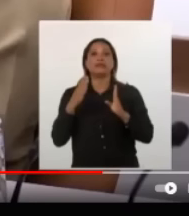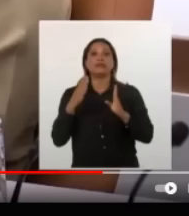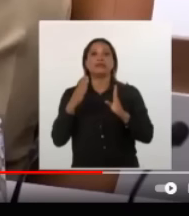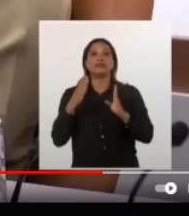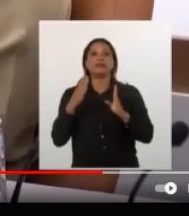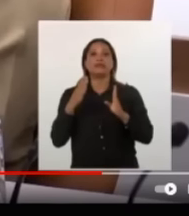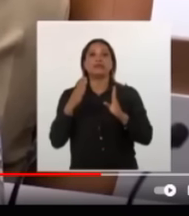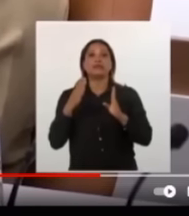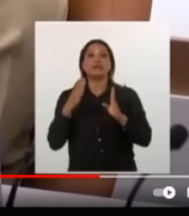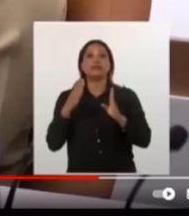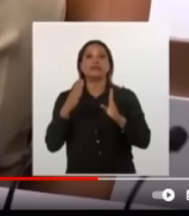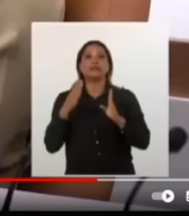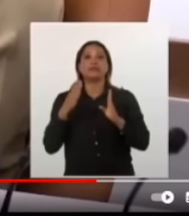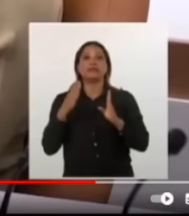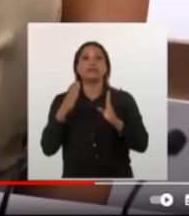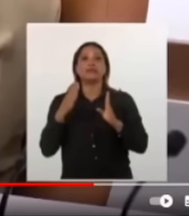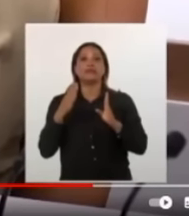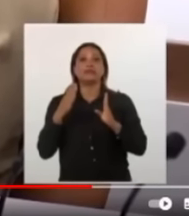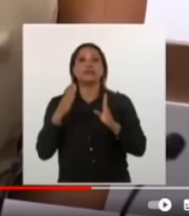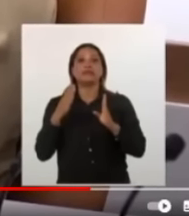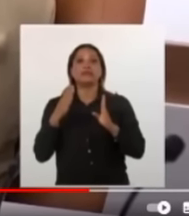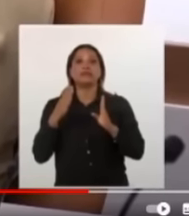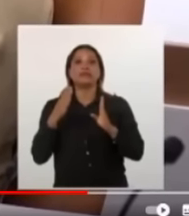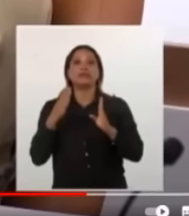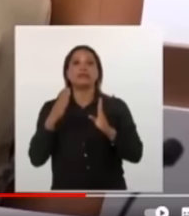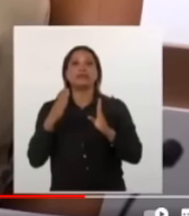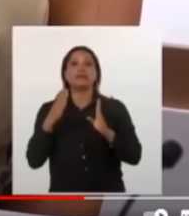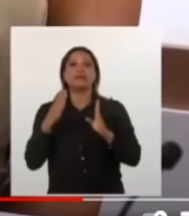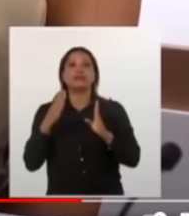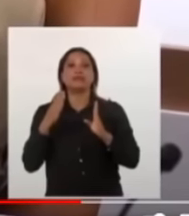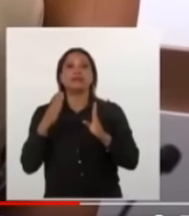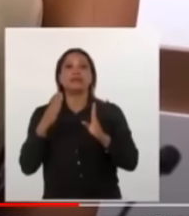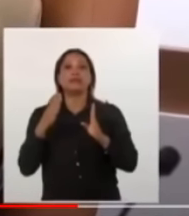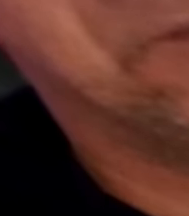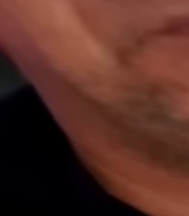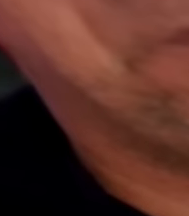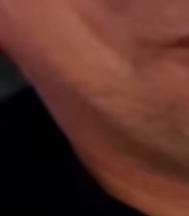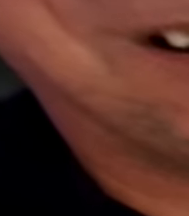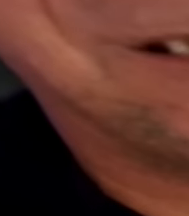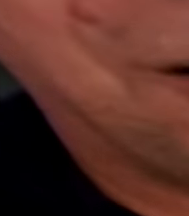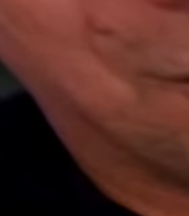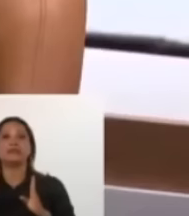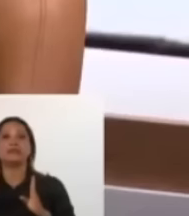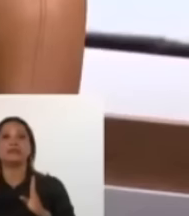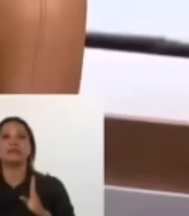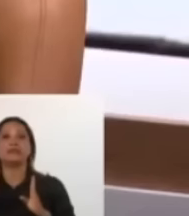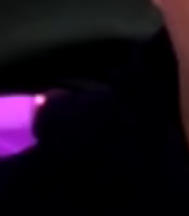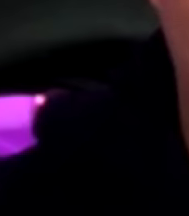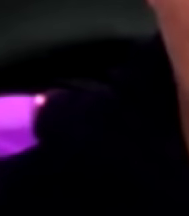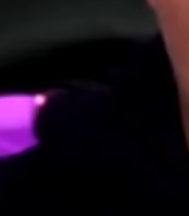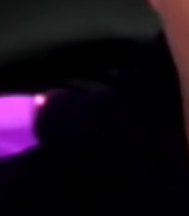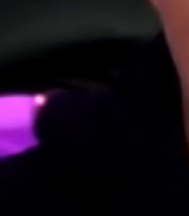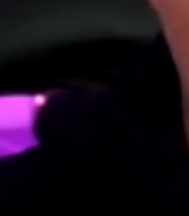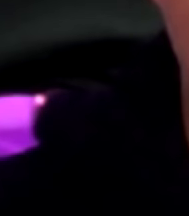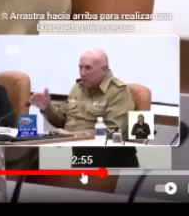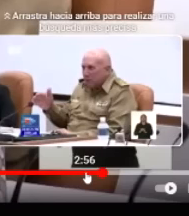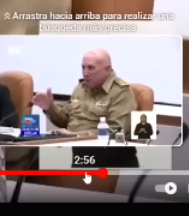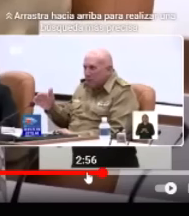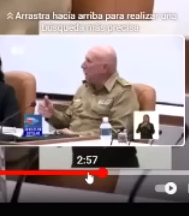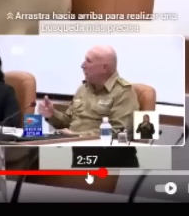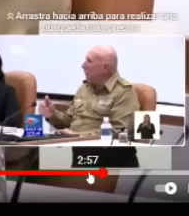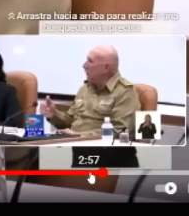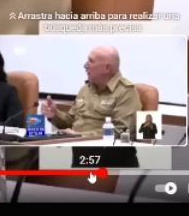tú no produces un medio el dinero de la remesa que ustedes se roban porque usted no produce un medio está diciendo Nosotros hemos gastado que tú has gastado tú no has gastado un medio